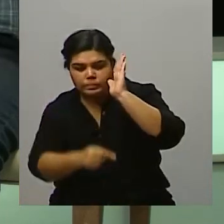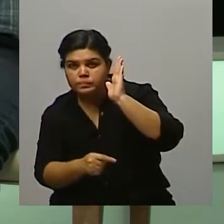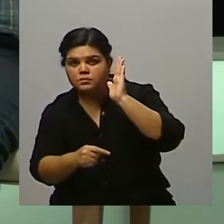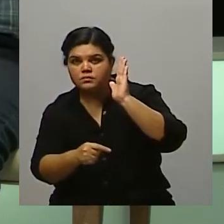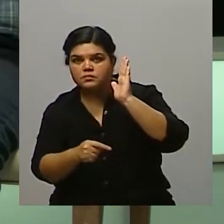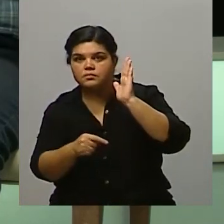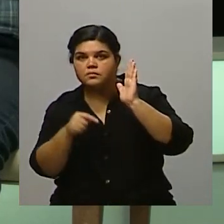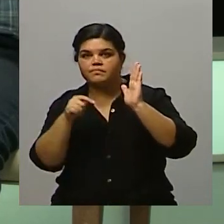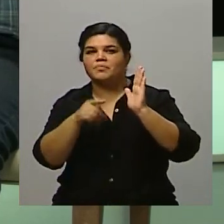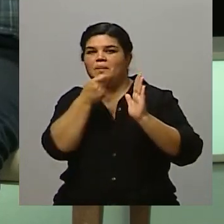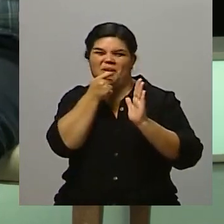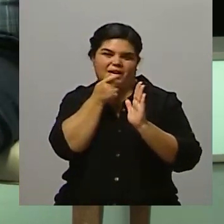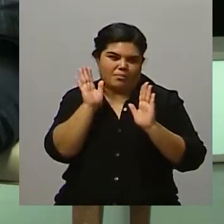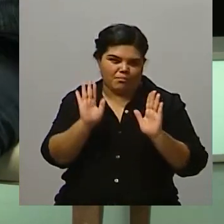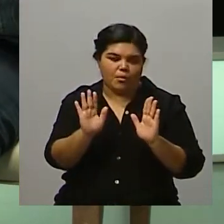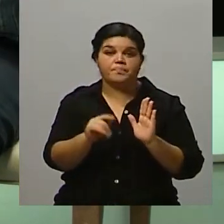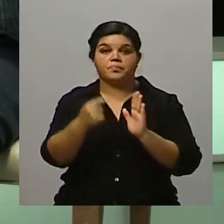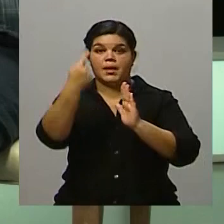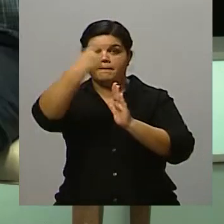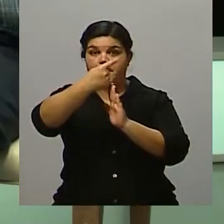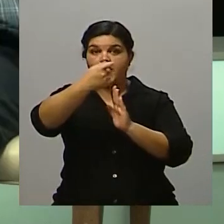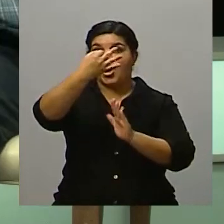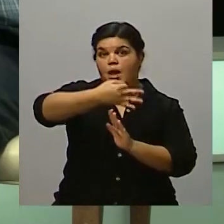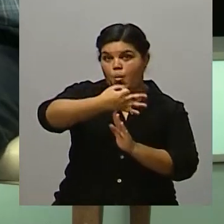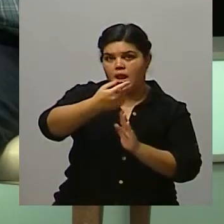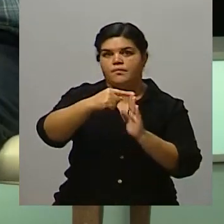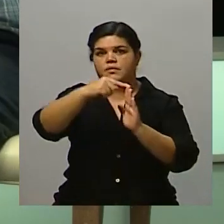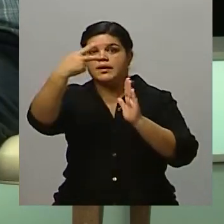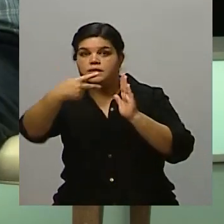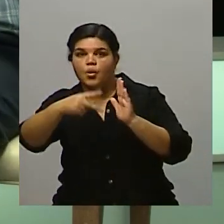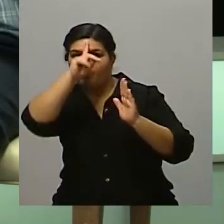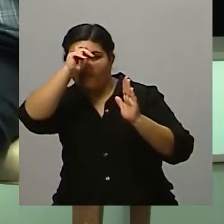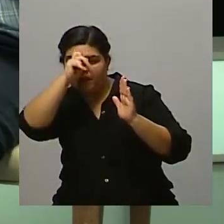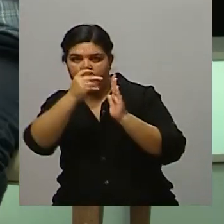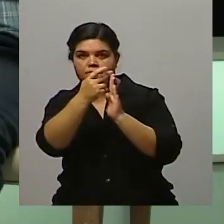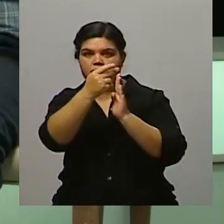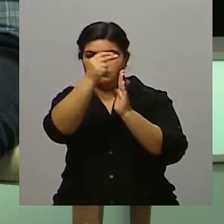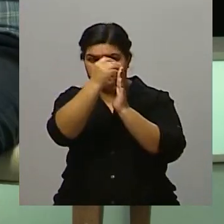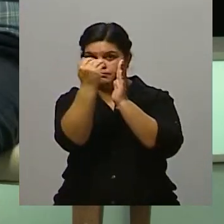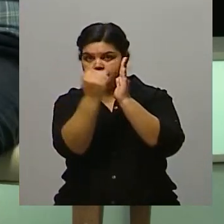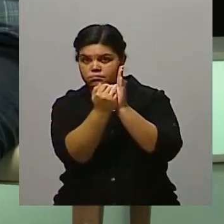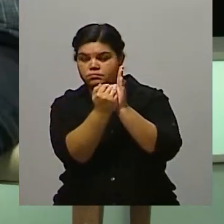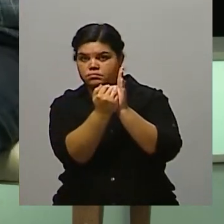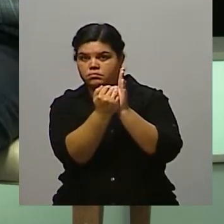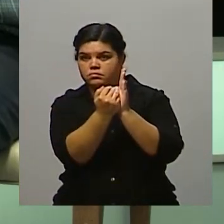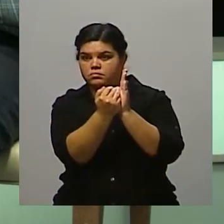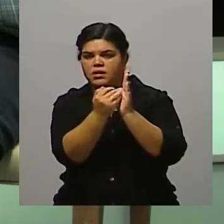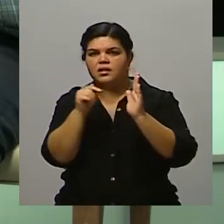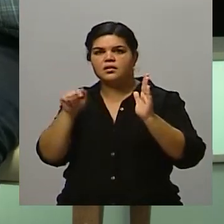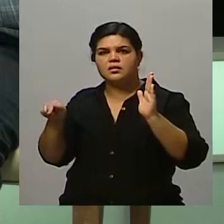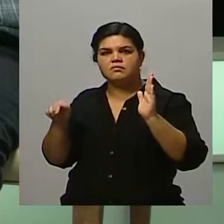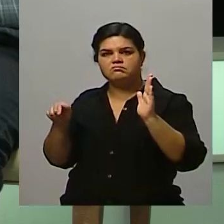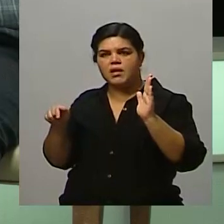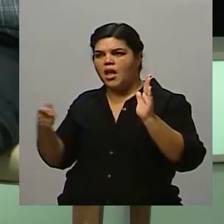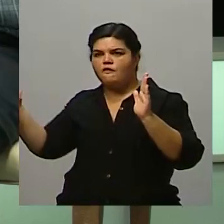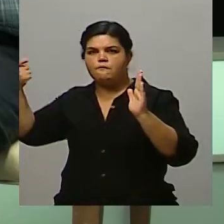el segundo es un hospital, y viene un organismo internacional y te dice, yo te doy financiamiento para tendidos eléctricos.